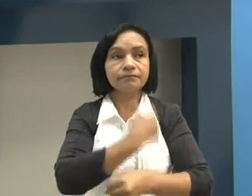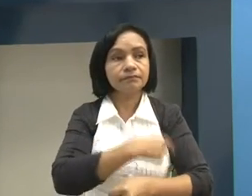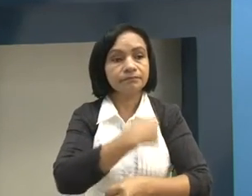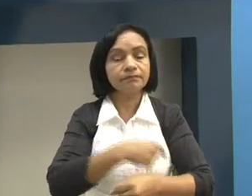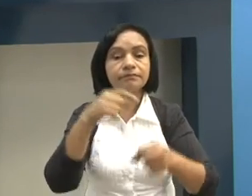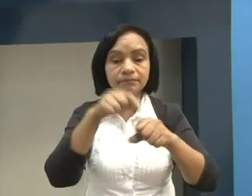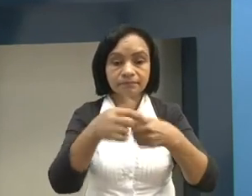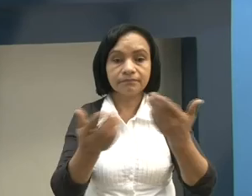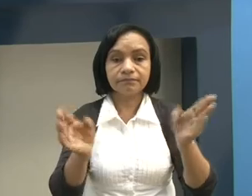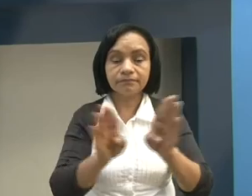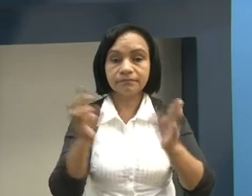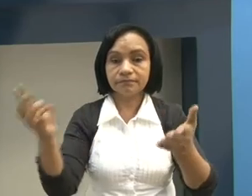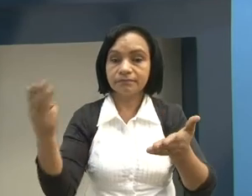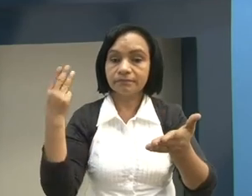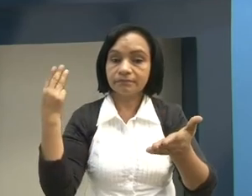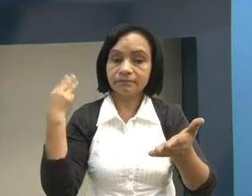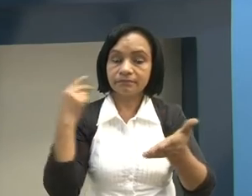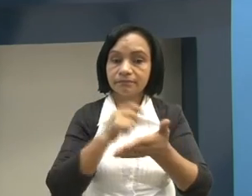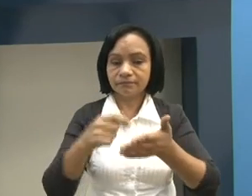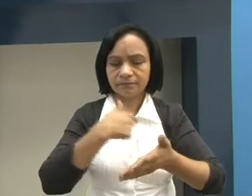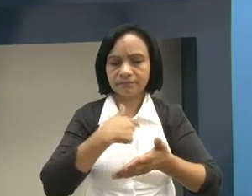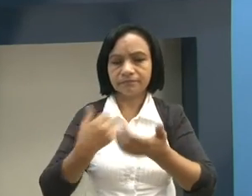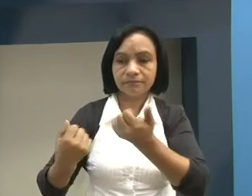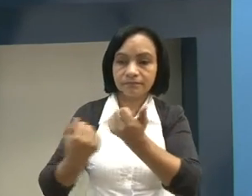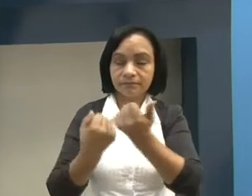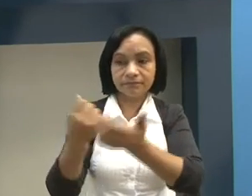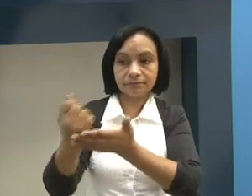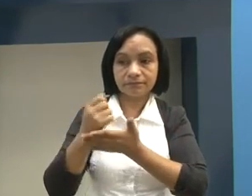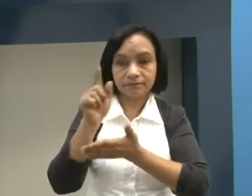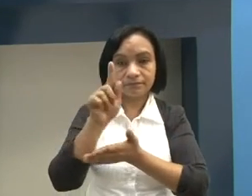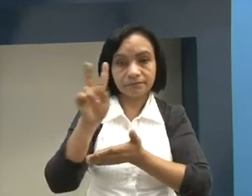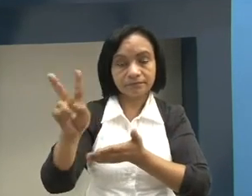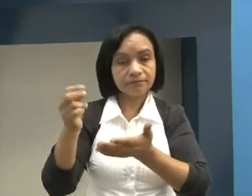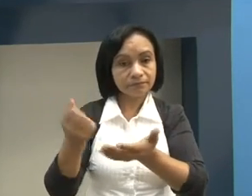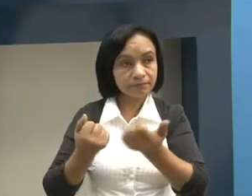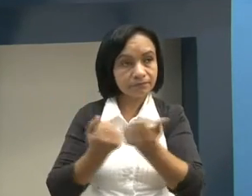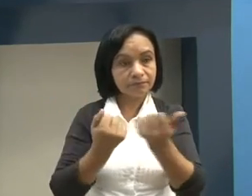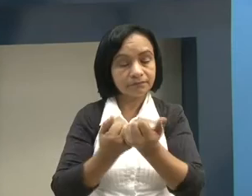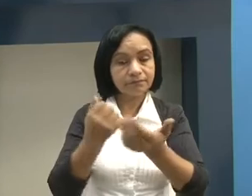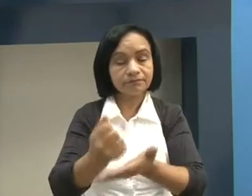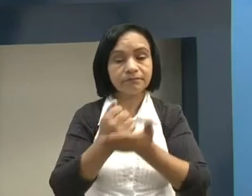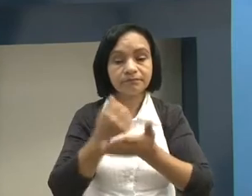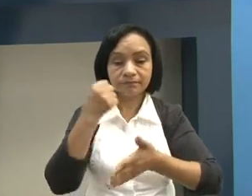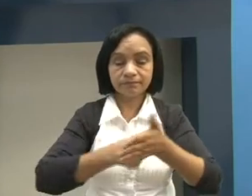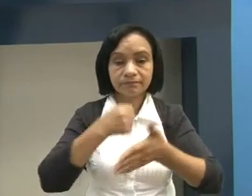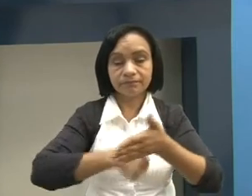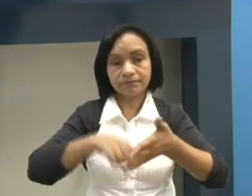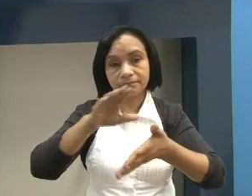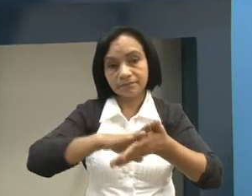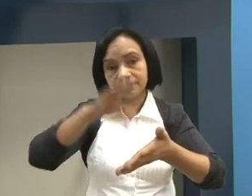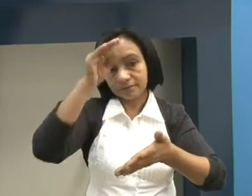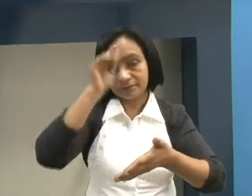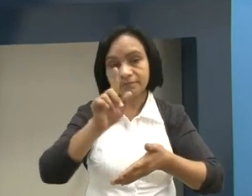desde el aula, como maestro, decir, yo tengo un respaldo, yo tengo un soporte que me permite fortalecer el conocimiento a través